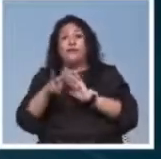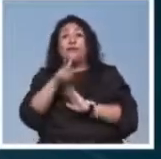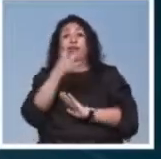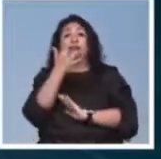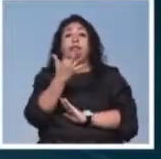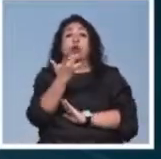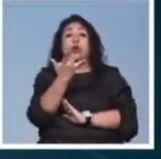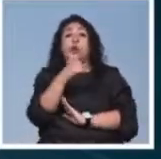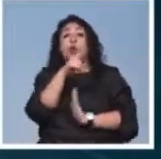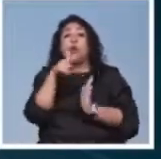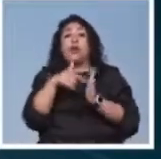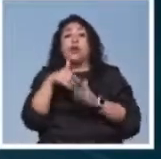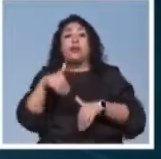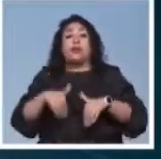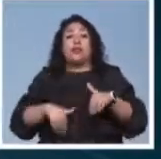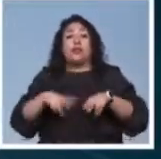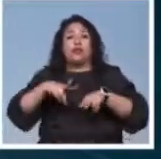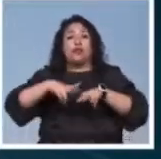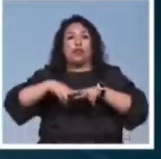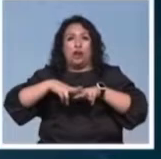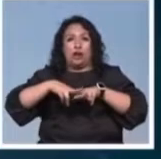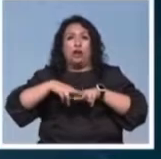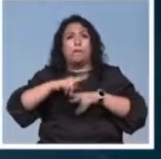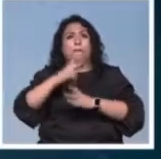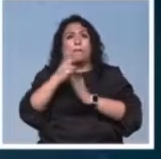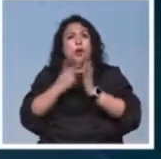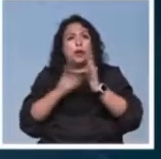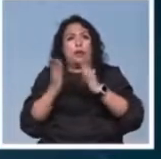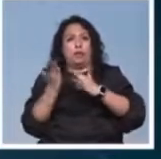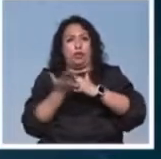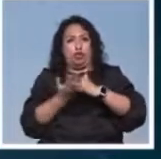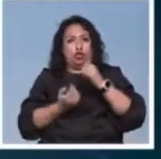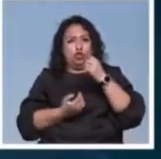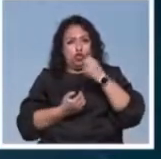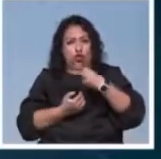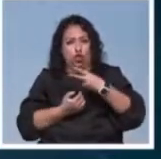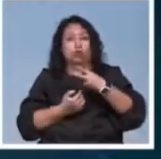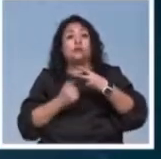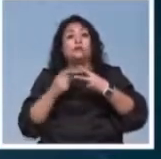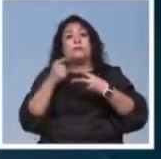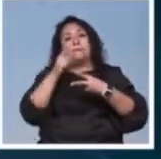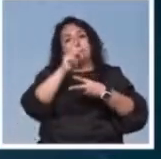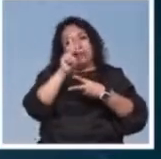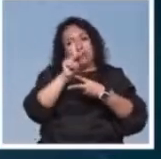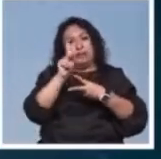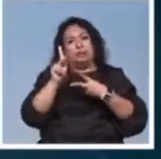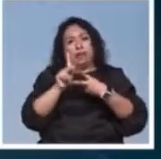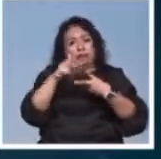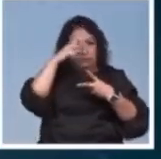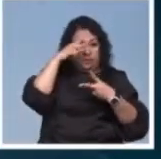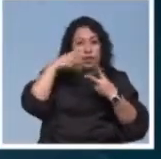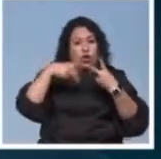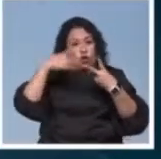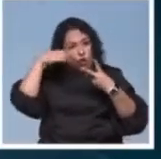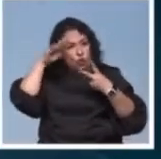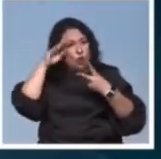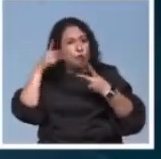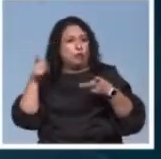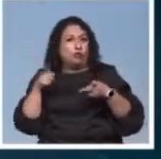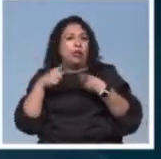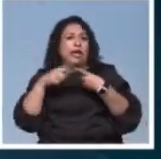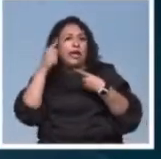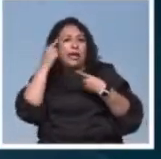de julio en el Teatro Ferrocarrilero, con un programa dividido en dos partes correspondientes a cada país y en donde ritmos procedentes de